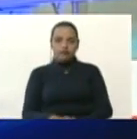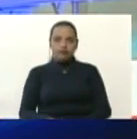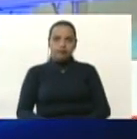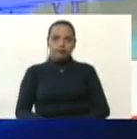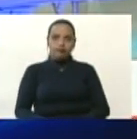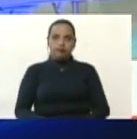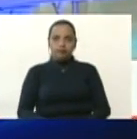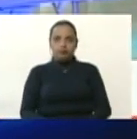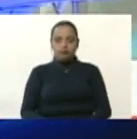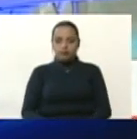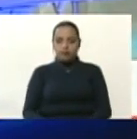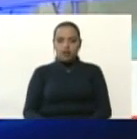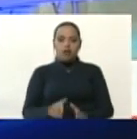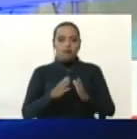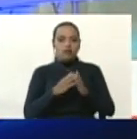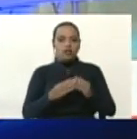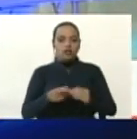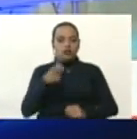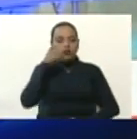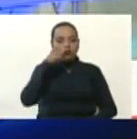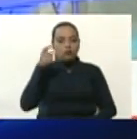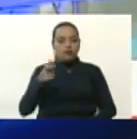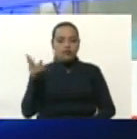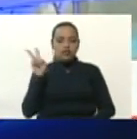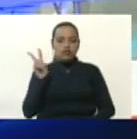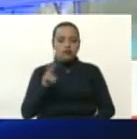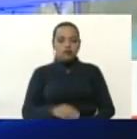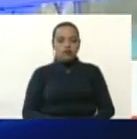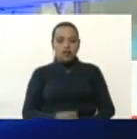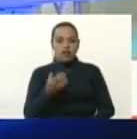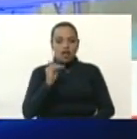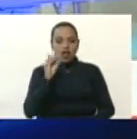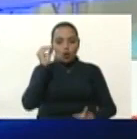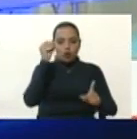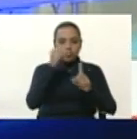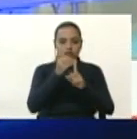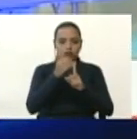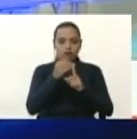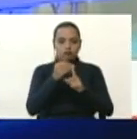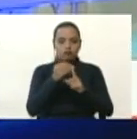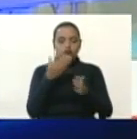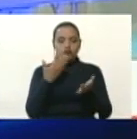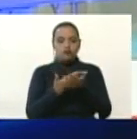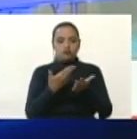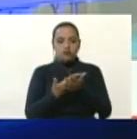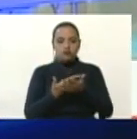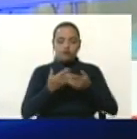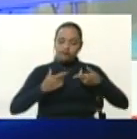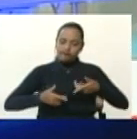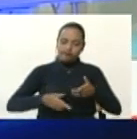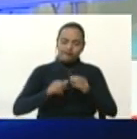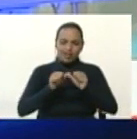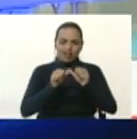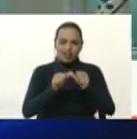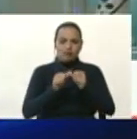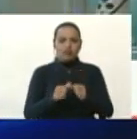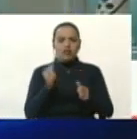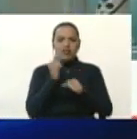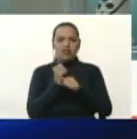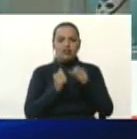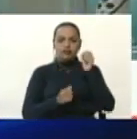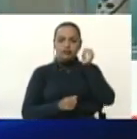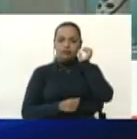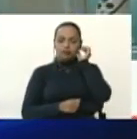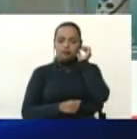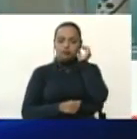efectivamente, para todo el pueblo de Venezuela. Aquí están las metas que nos propusimos y vamos cabalgando sobre ellas.